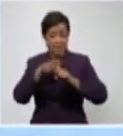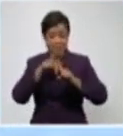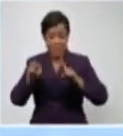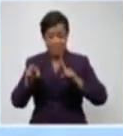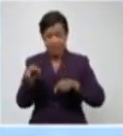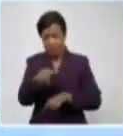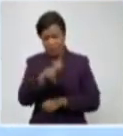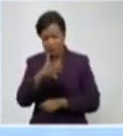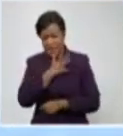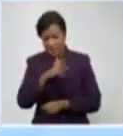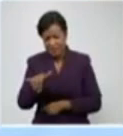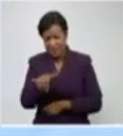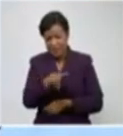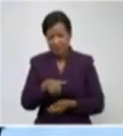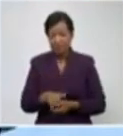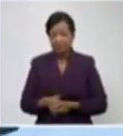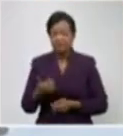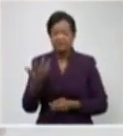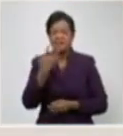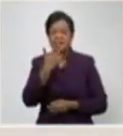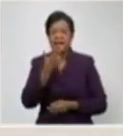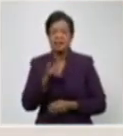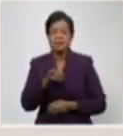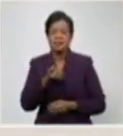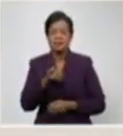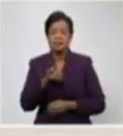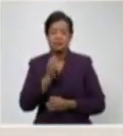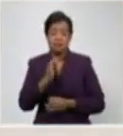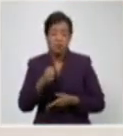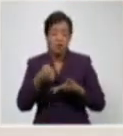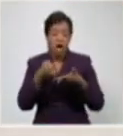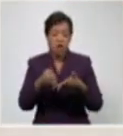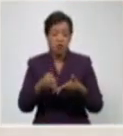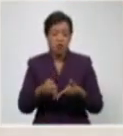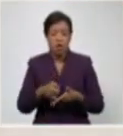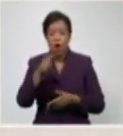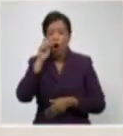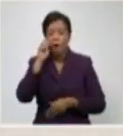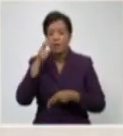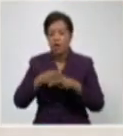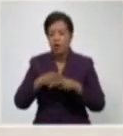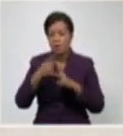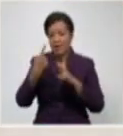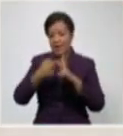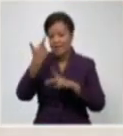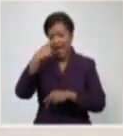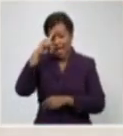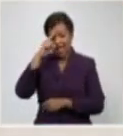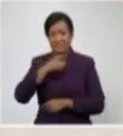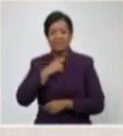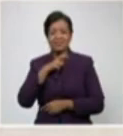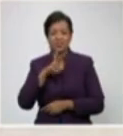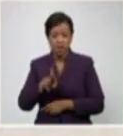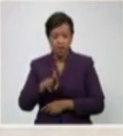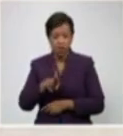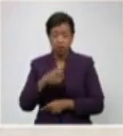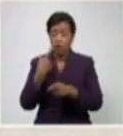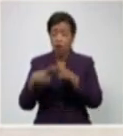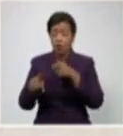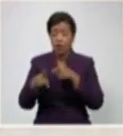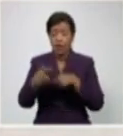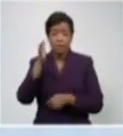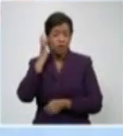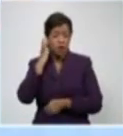pero no tanto. ¿Quiénes están detrás? Bueno, Yacer Castellanos Guerrero y Anameli Ramos González, los